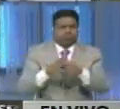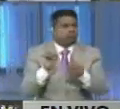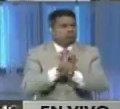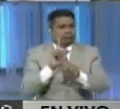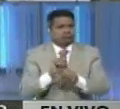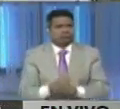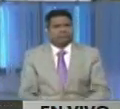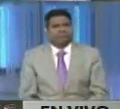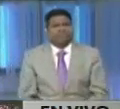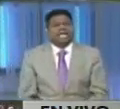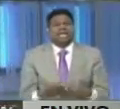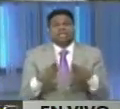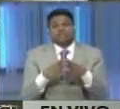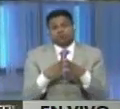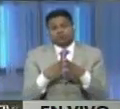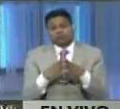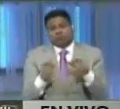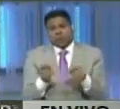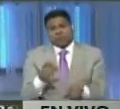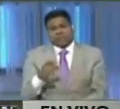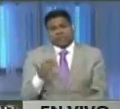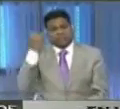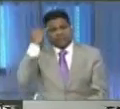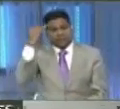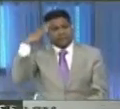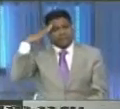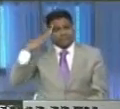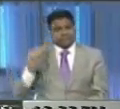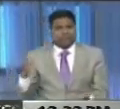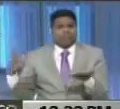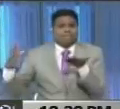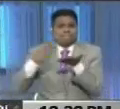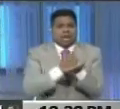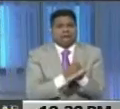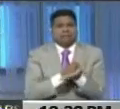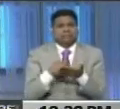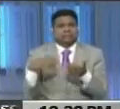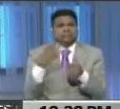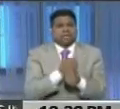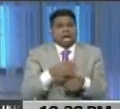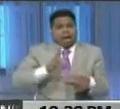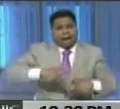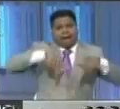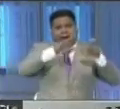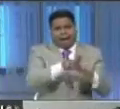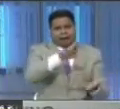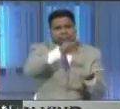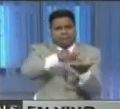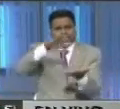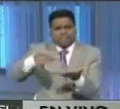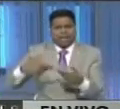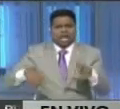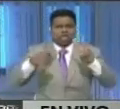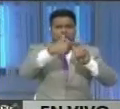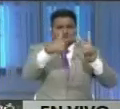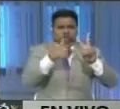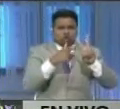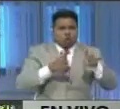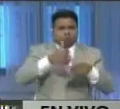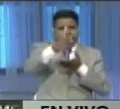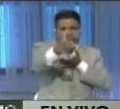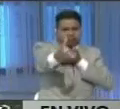la dirección general de inteligencia militar ahí se lograron incautar un conjunto de armas de fuego dos fusiles